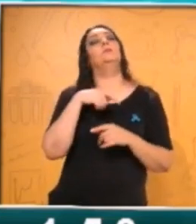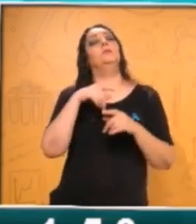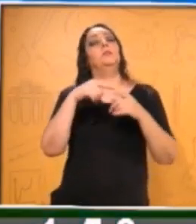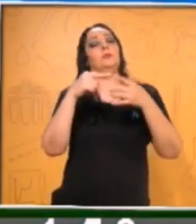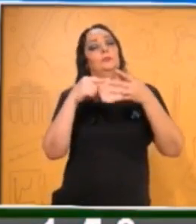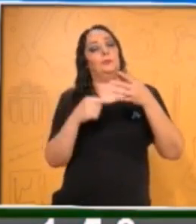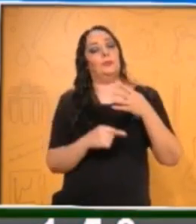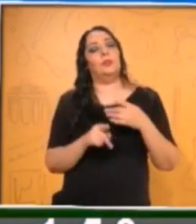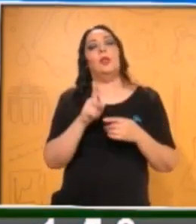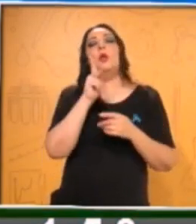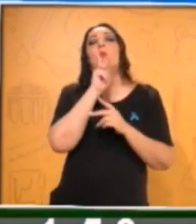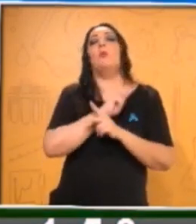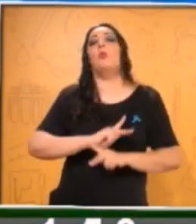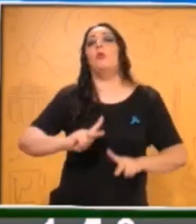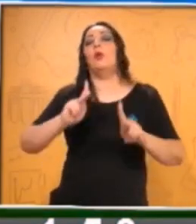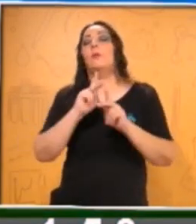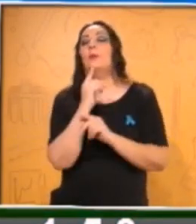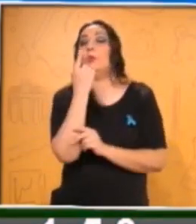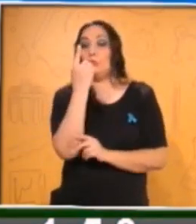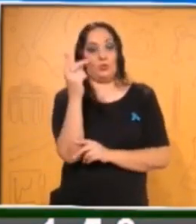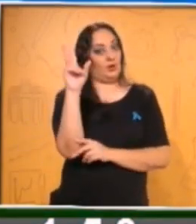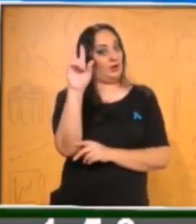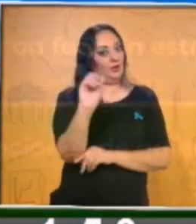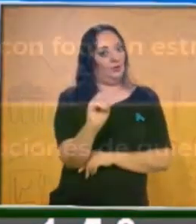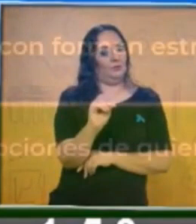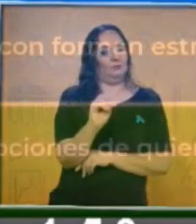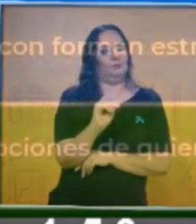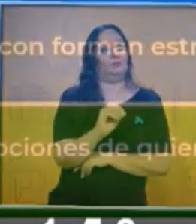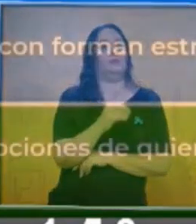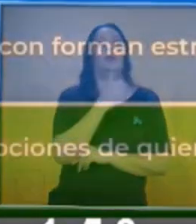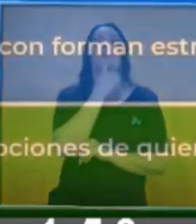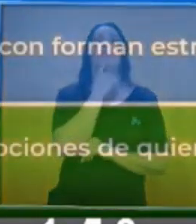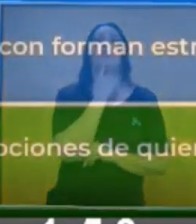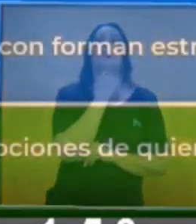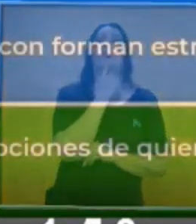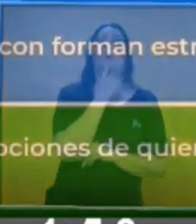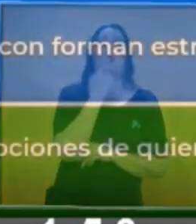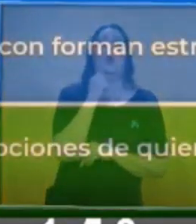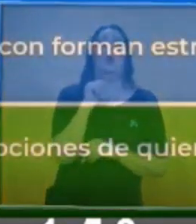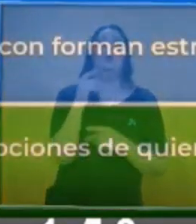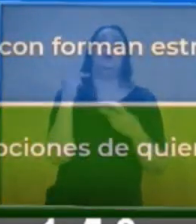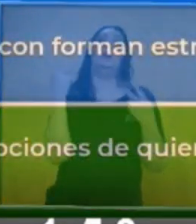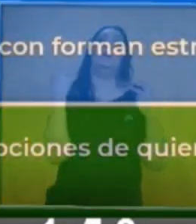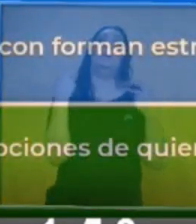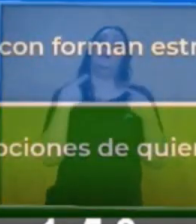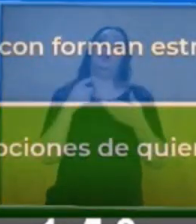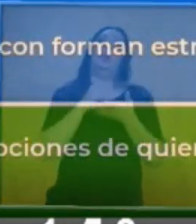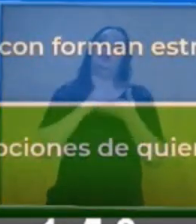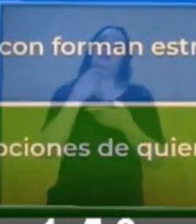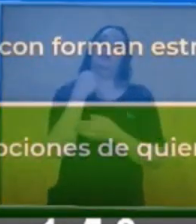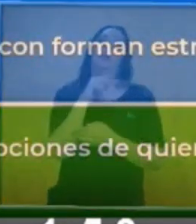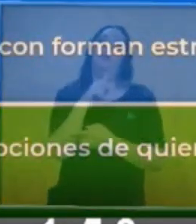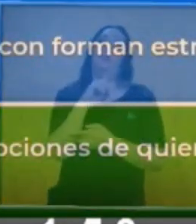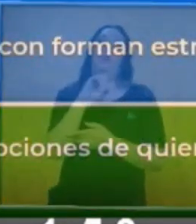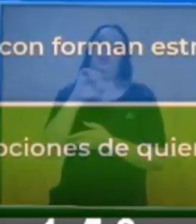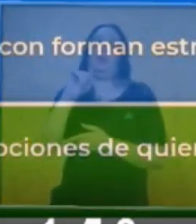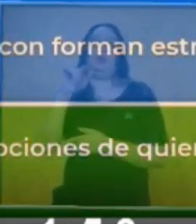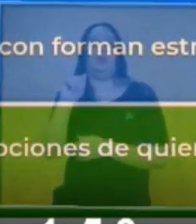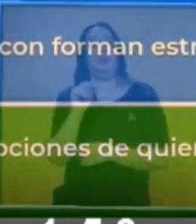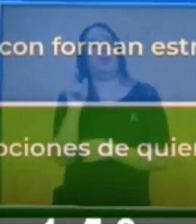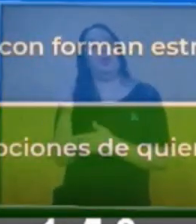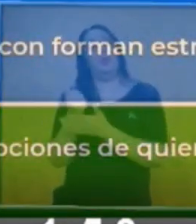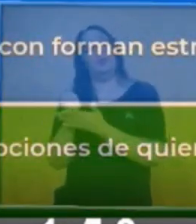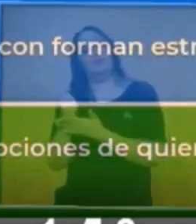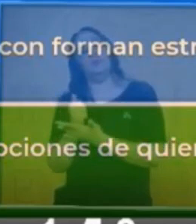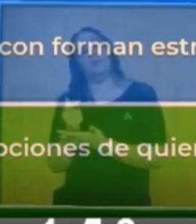características del poema, excepto triangulito rojo para al autor se le llama poeta. Rombo azul se conforma de